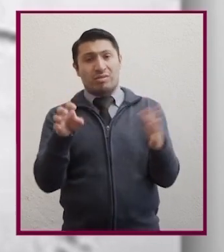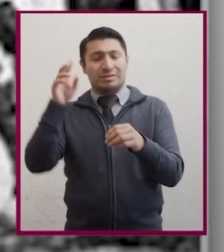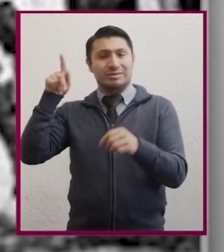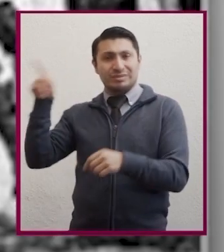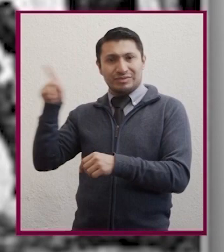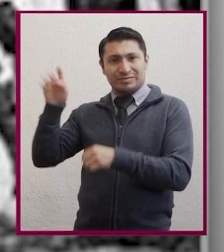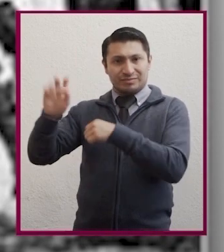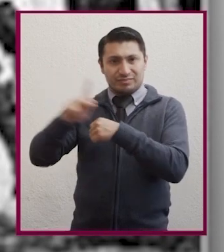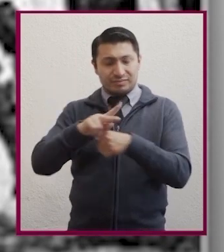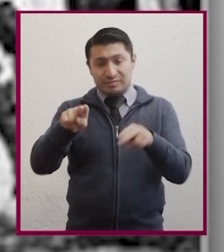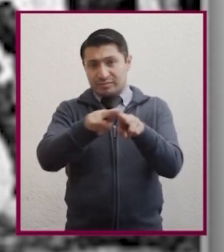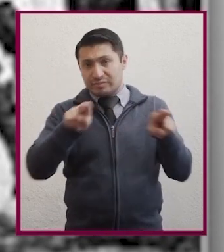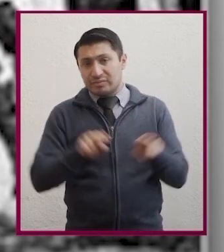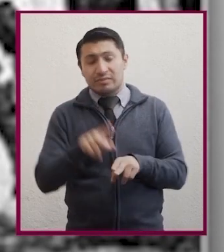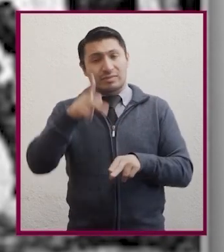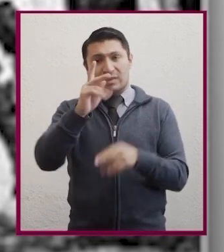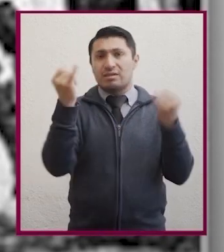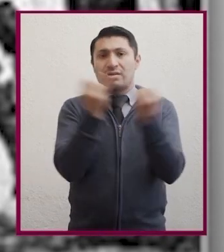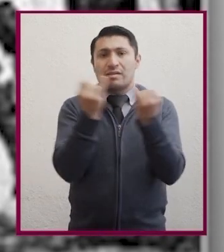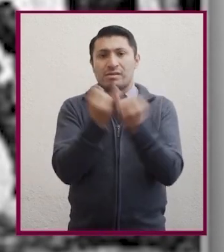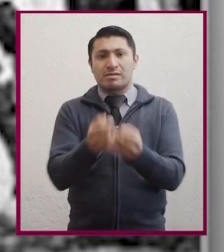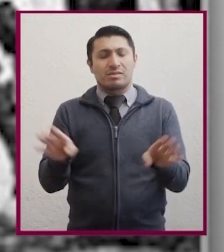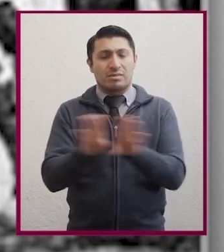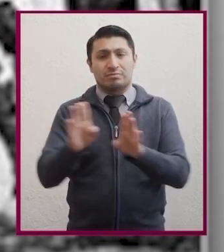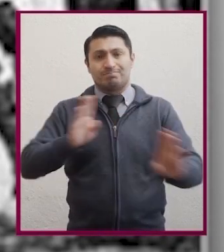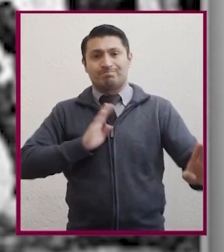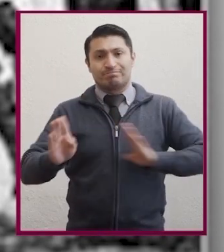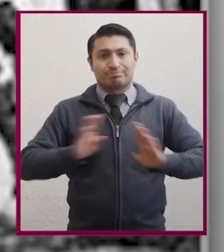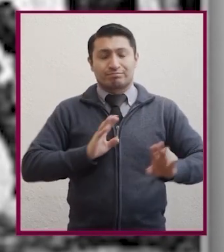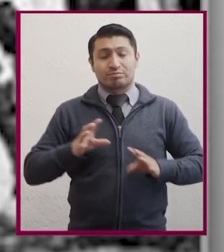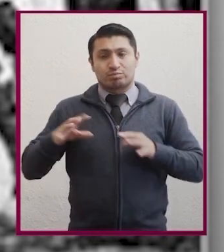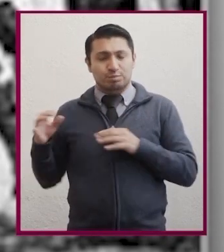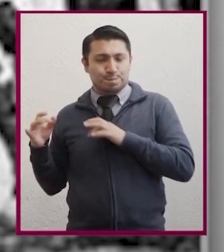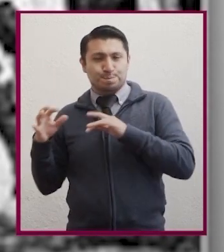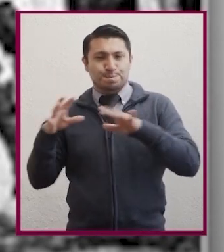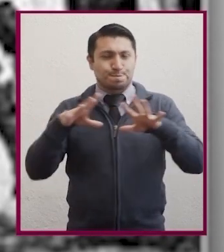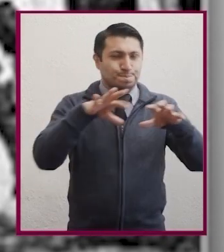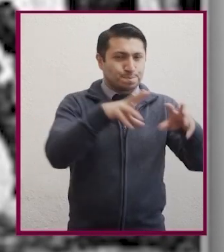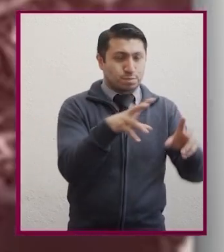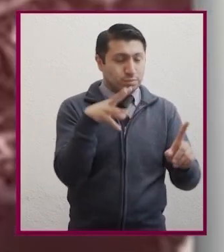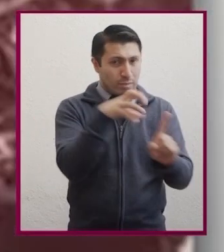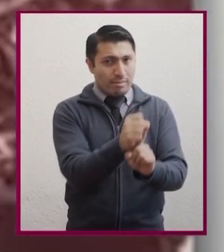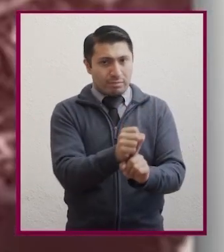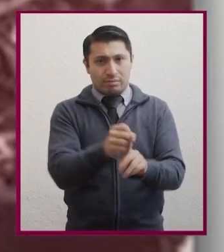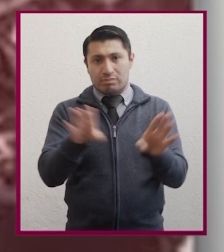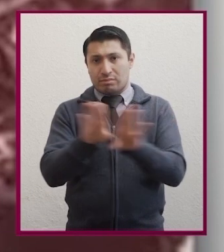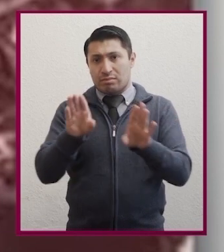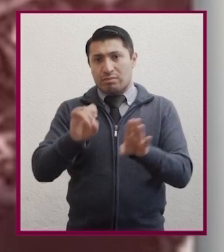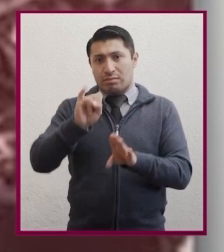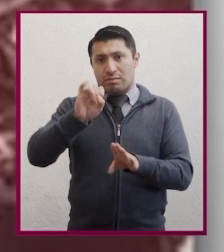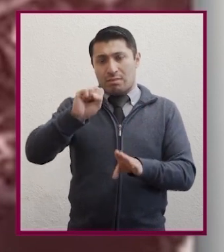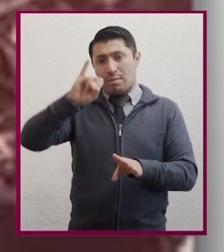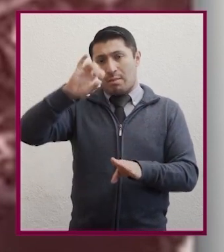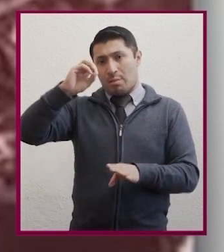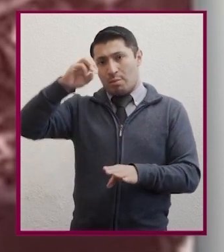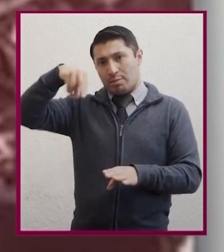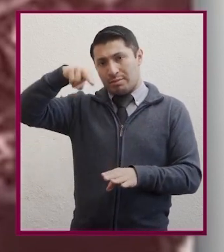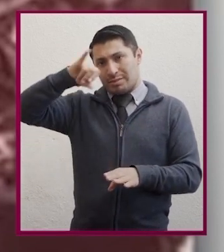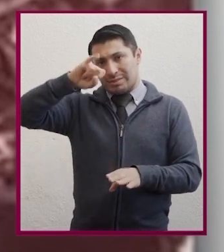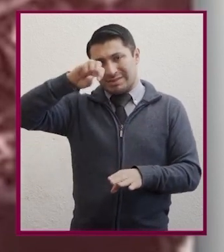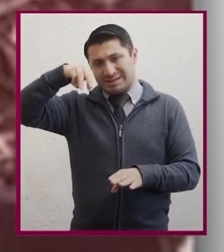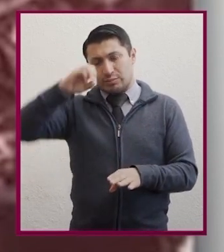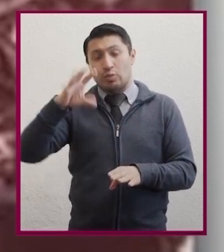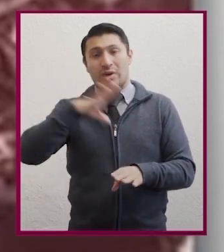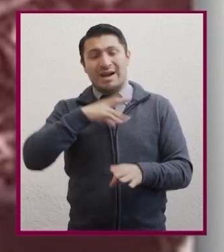europeos, el nacionalismo, pero también la militarización y la colonización. El sionismo confrontó dos grandes problemas desde